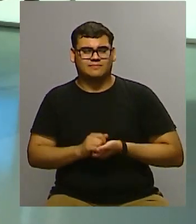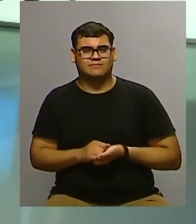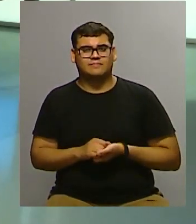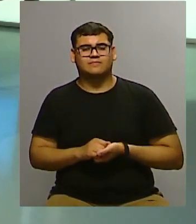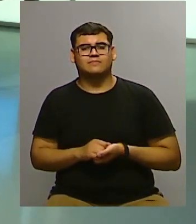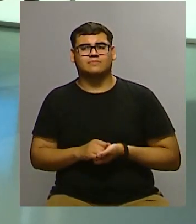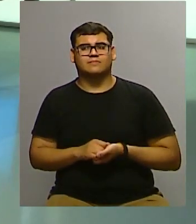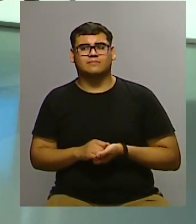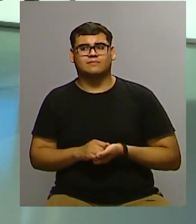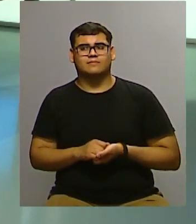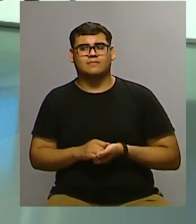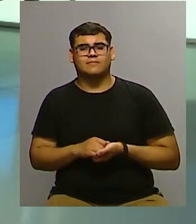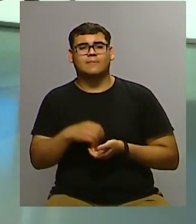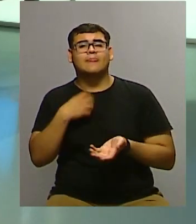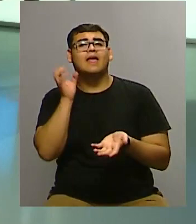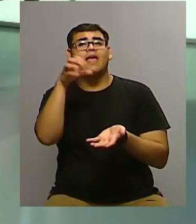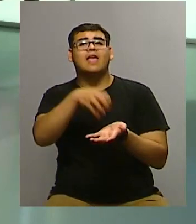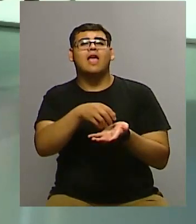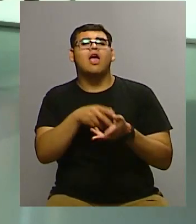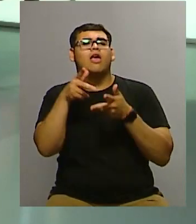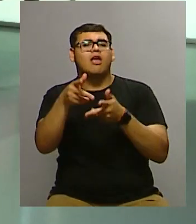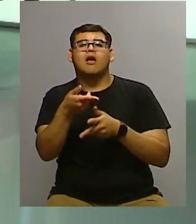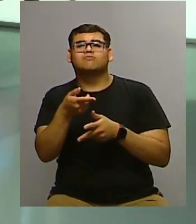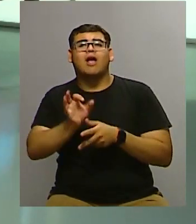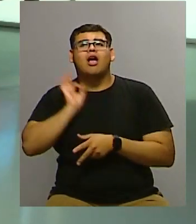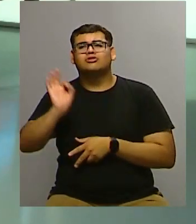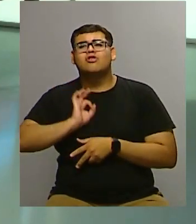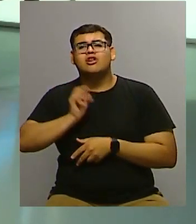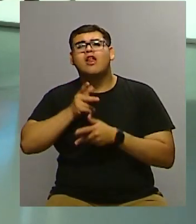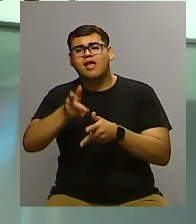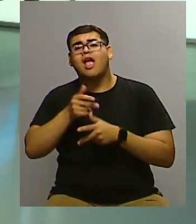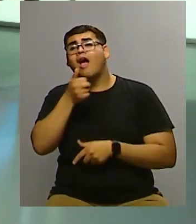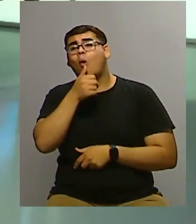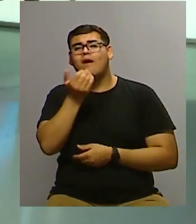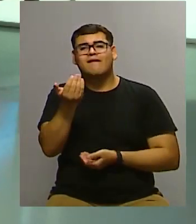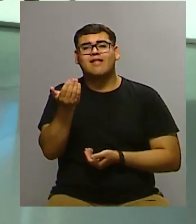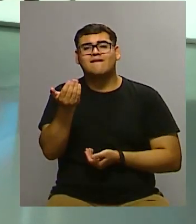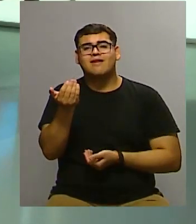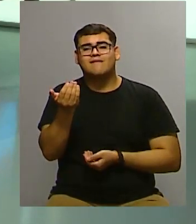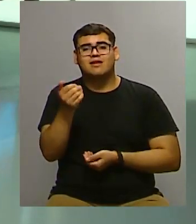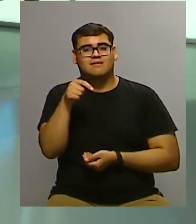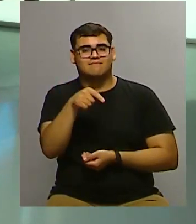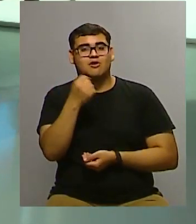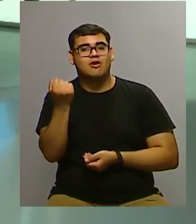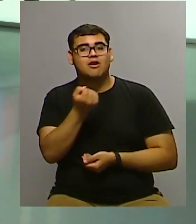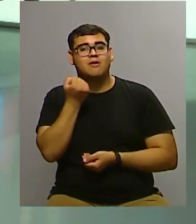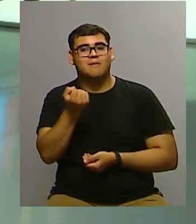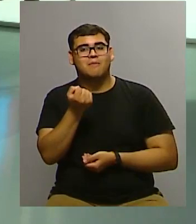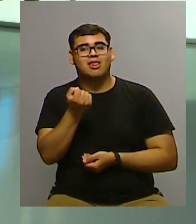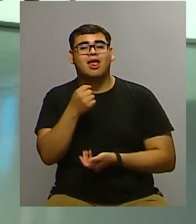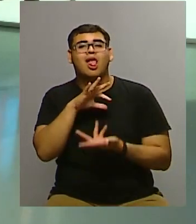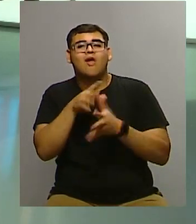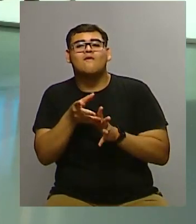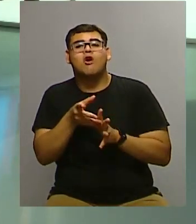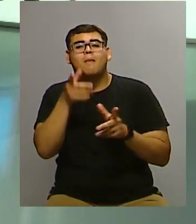Tener el departamento que me diga que todos los años va a faltar agua, lo importante es que el Departamento General de Irrigación salga a hacer las inversiones necesarias